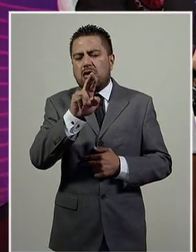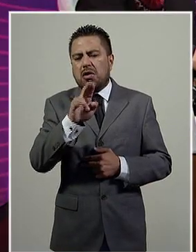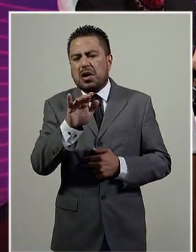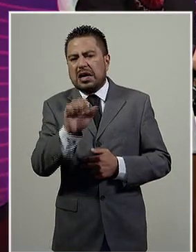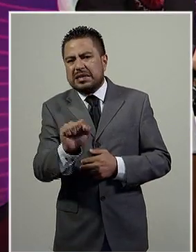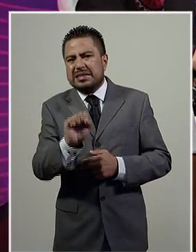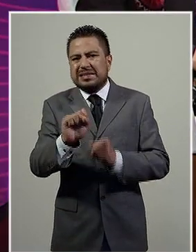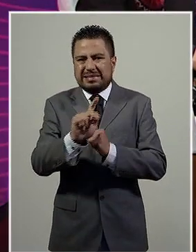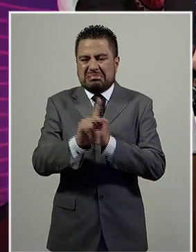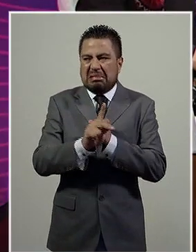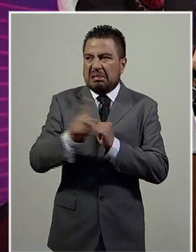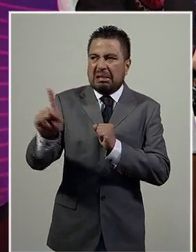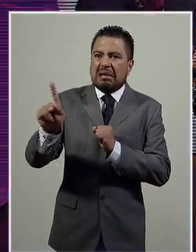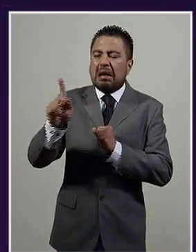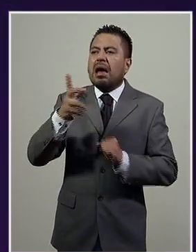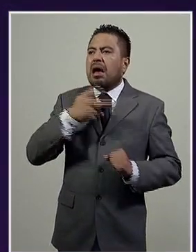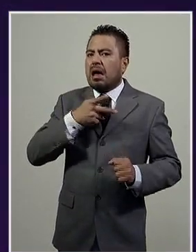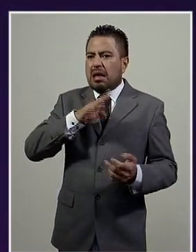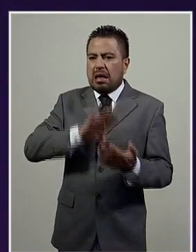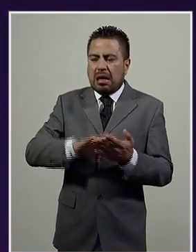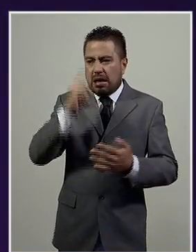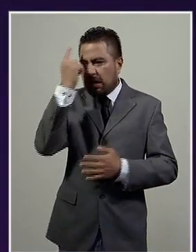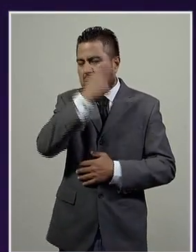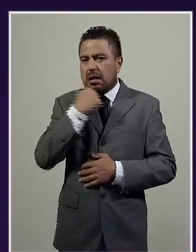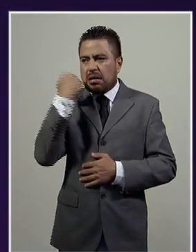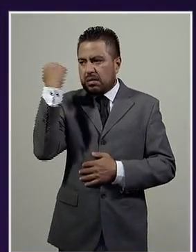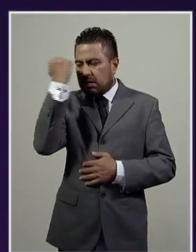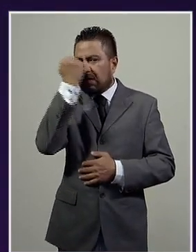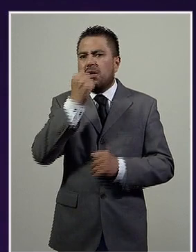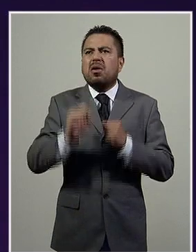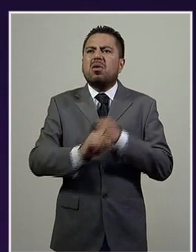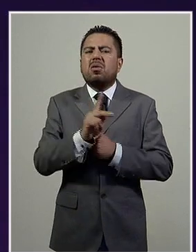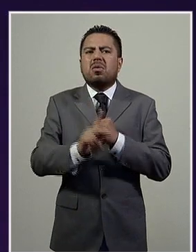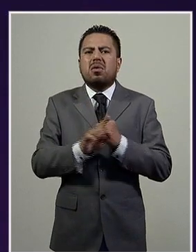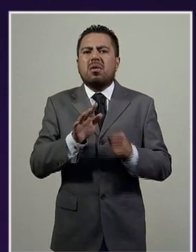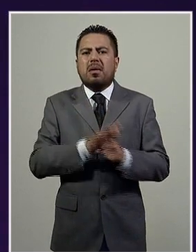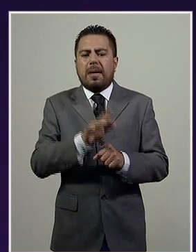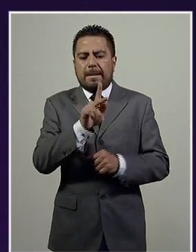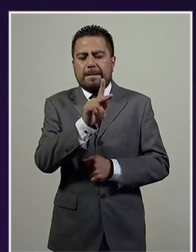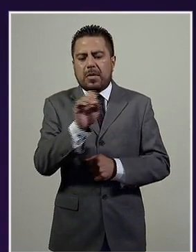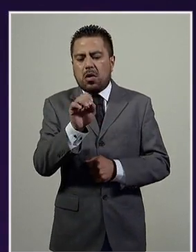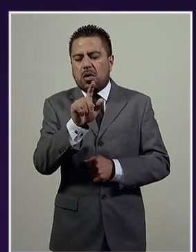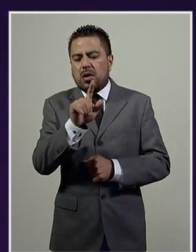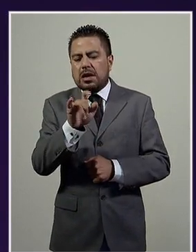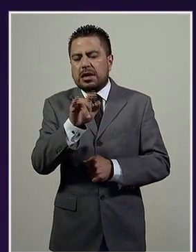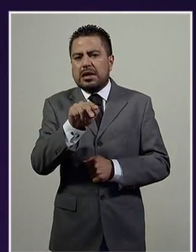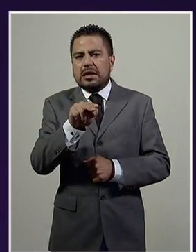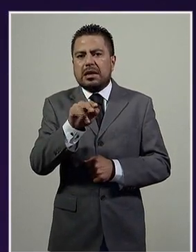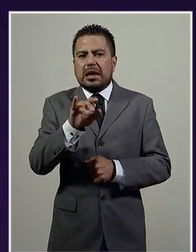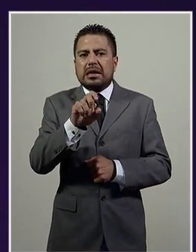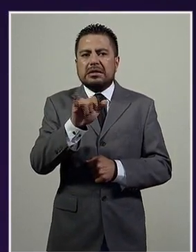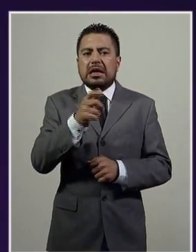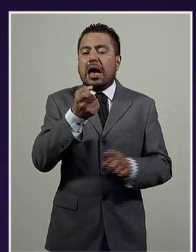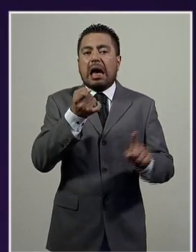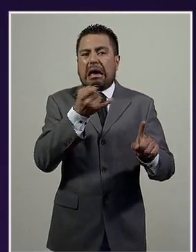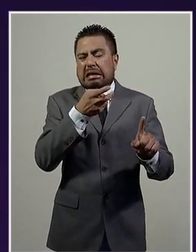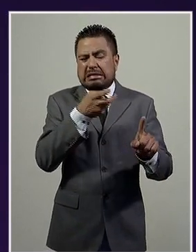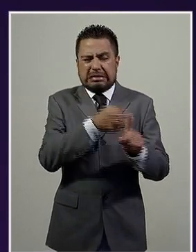una práctica que ellos en la cara se la marcan. ¿De qué país? De Polinesia. De Polinesia. Y tal cual ellos,